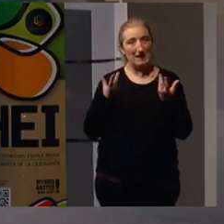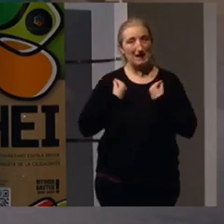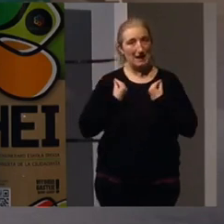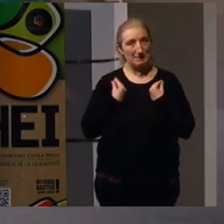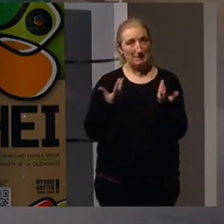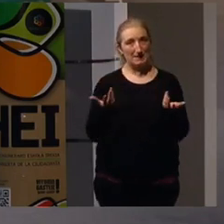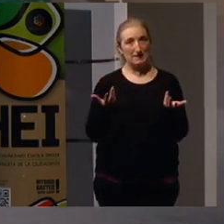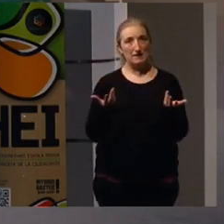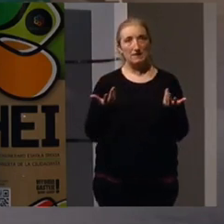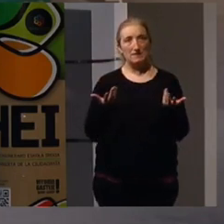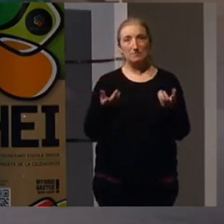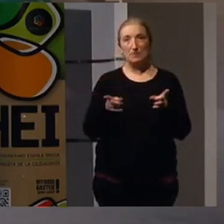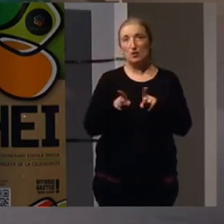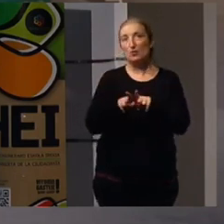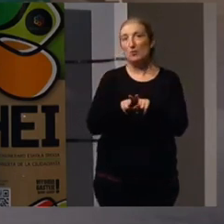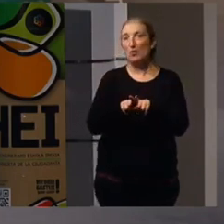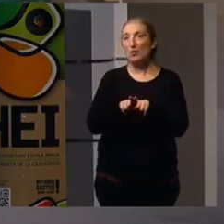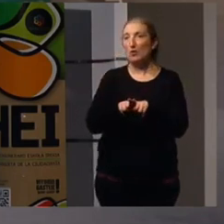vivir la vida